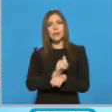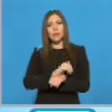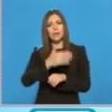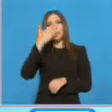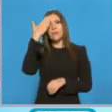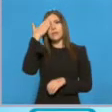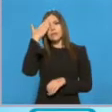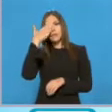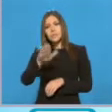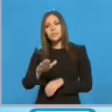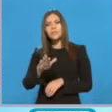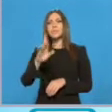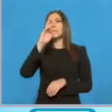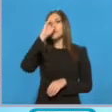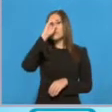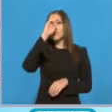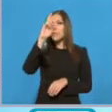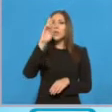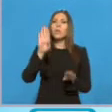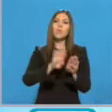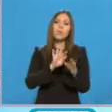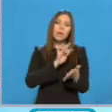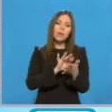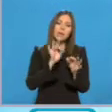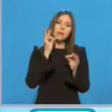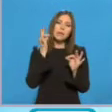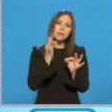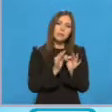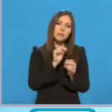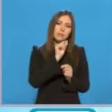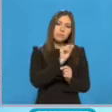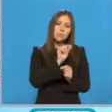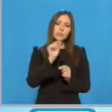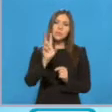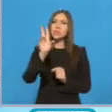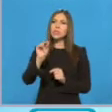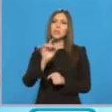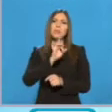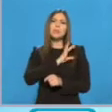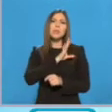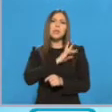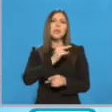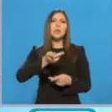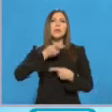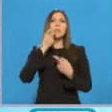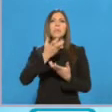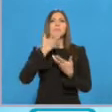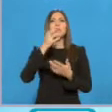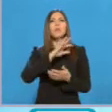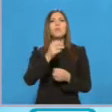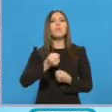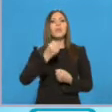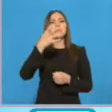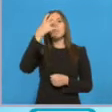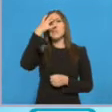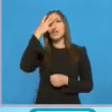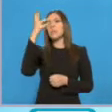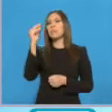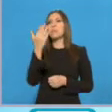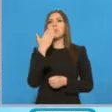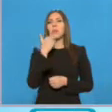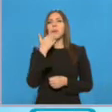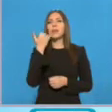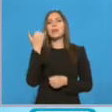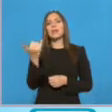oficio sabe respetar los signos de puntuación, Así es. sabe, no le da miedo hablar en voz alta y además tiene